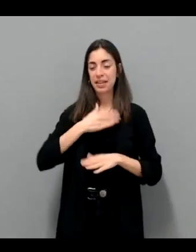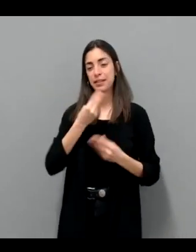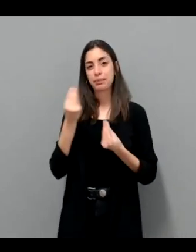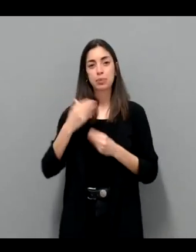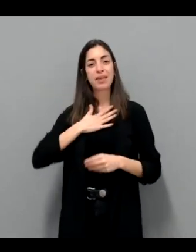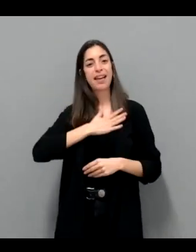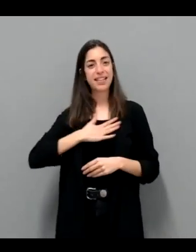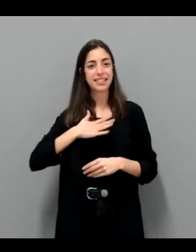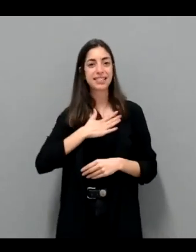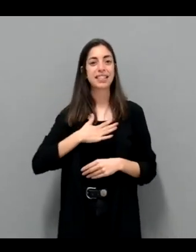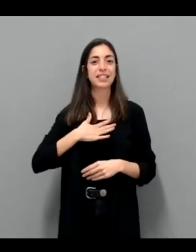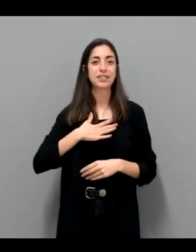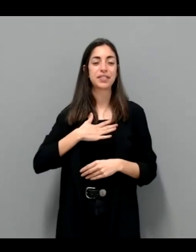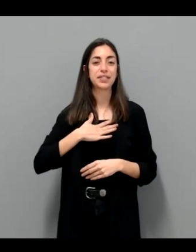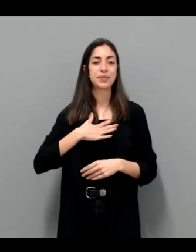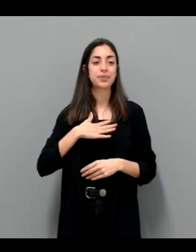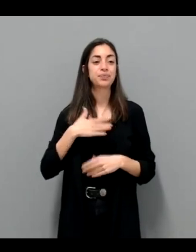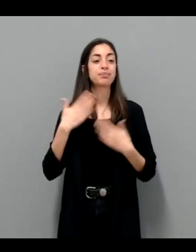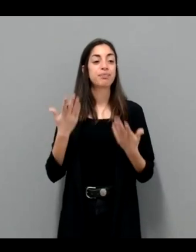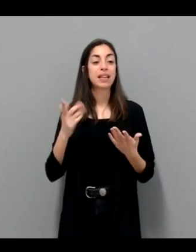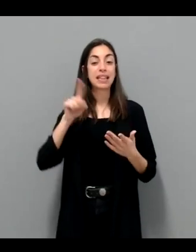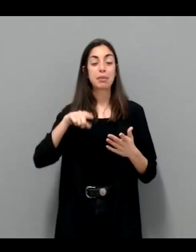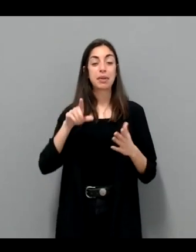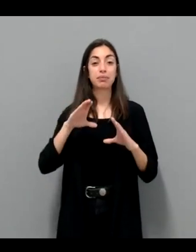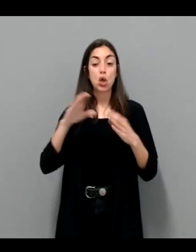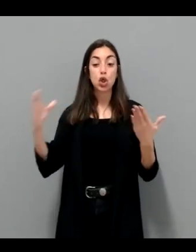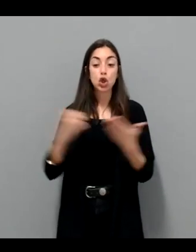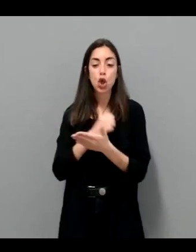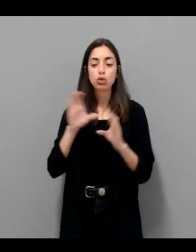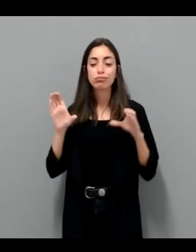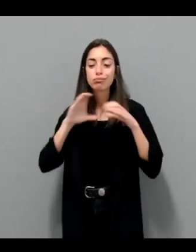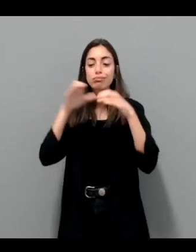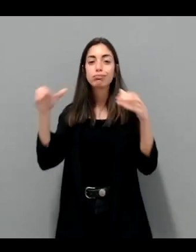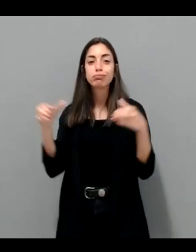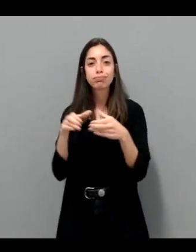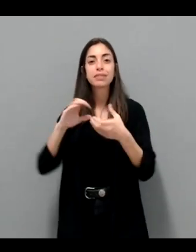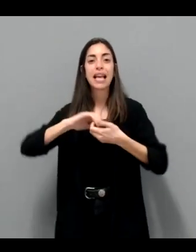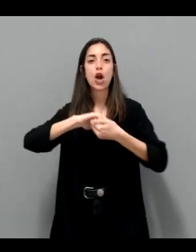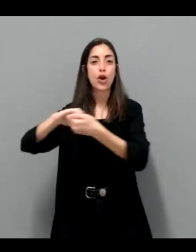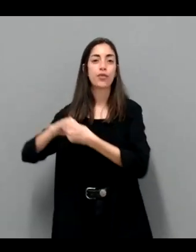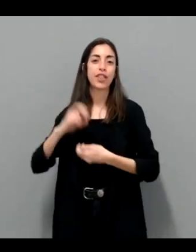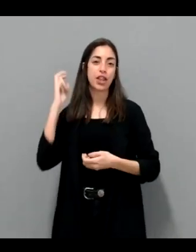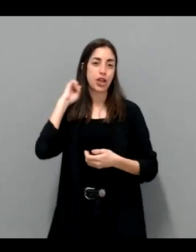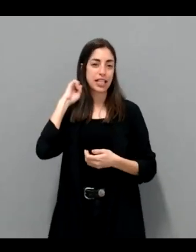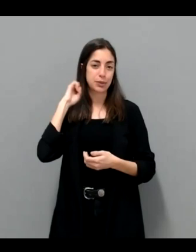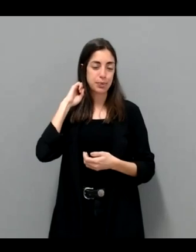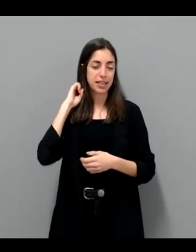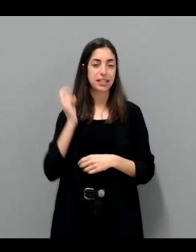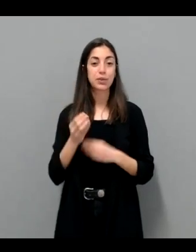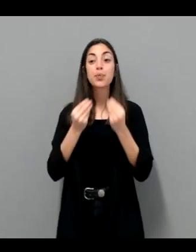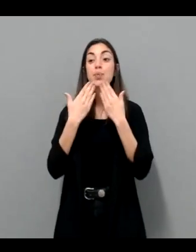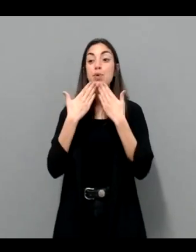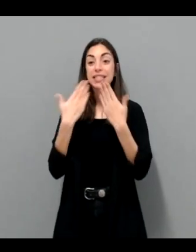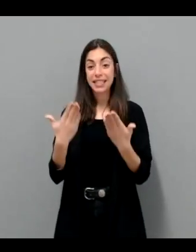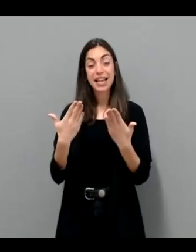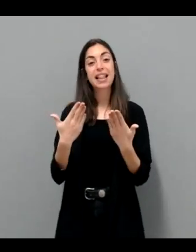satisfacción, igual que para todos los que configuramos la Confederación ASPACE. Muchísimas, muchísimas